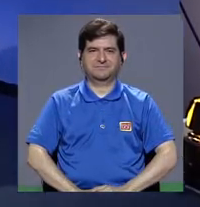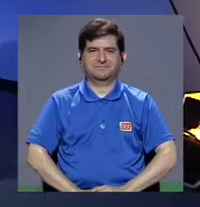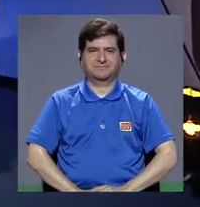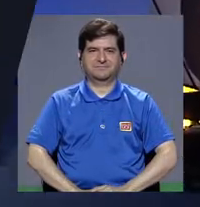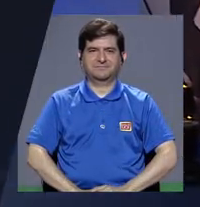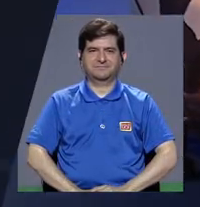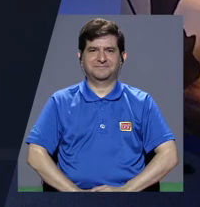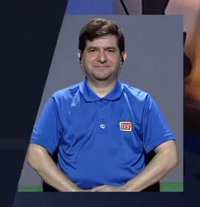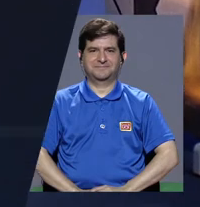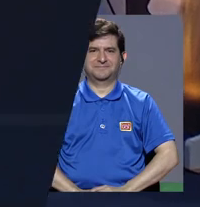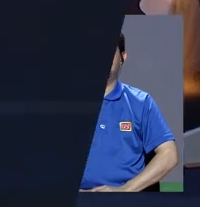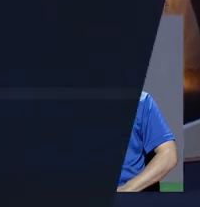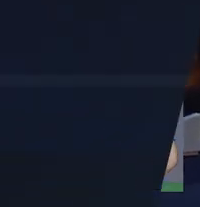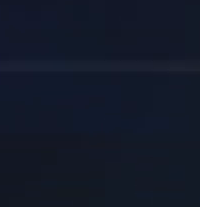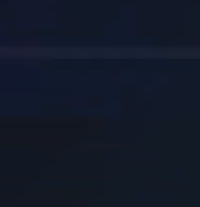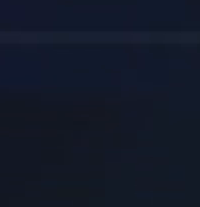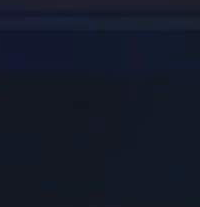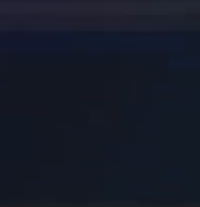y